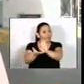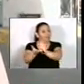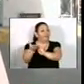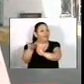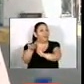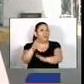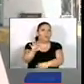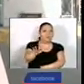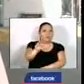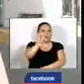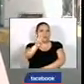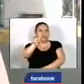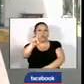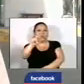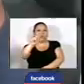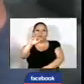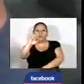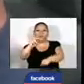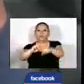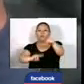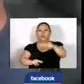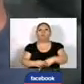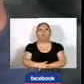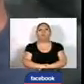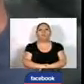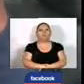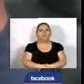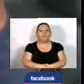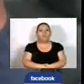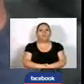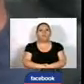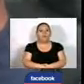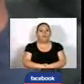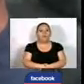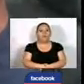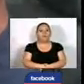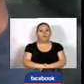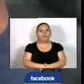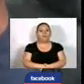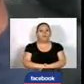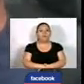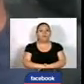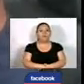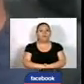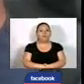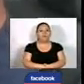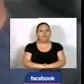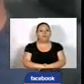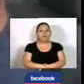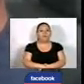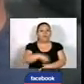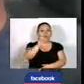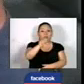2.50 de dólar más. Casi un precio de 10 dólares, cada dos días.